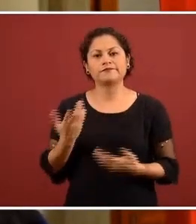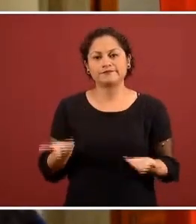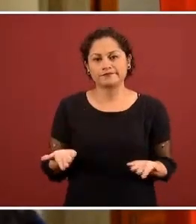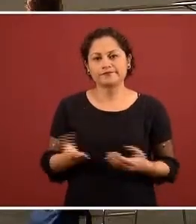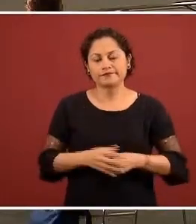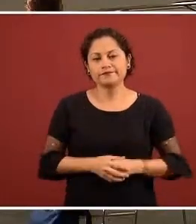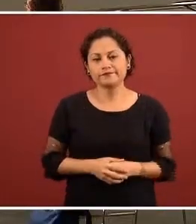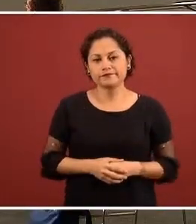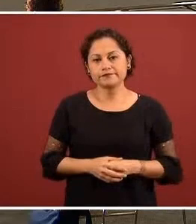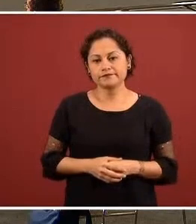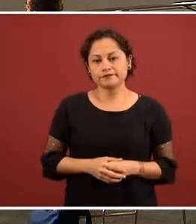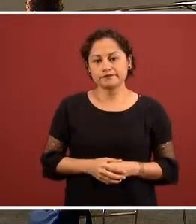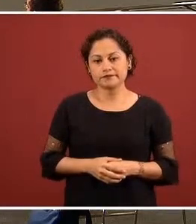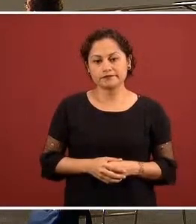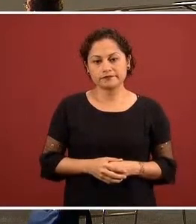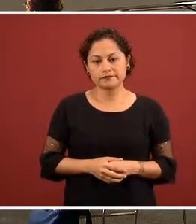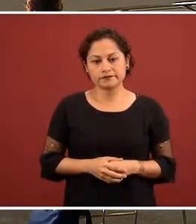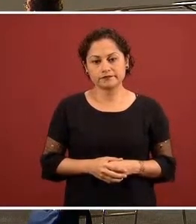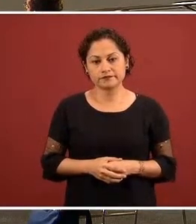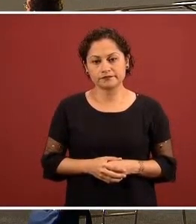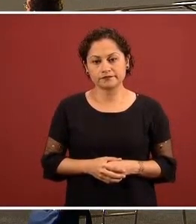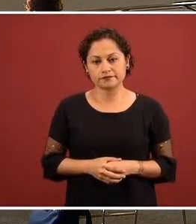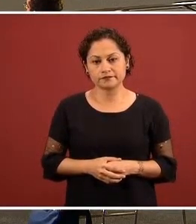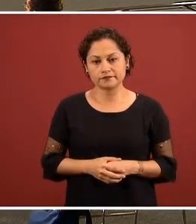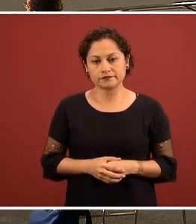En este sentido,